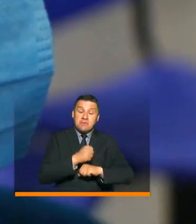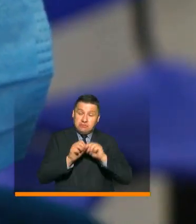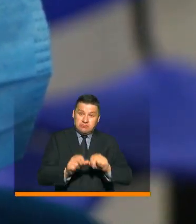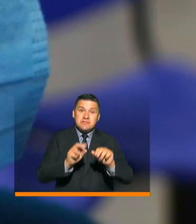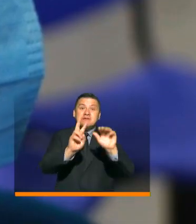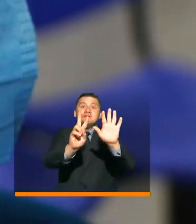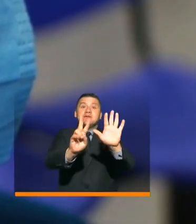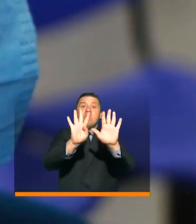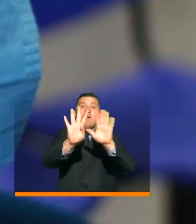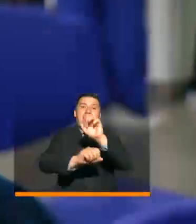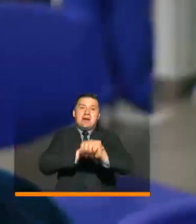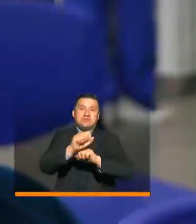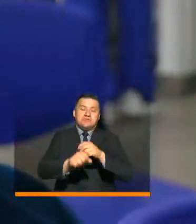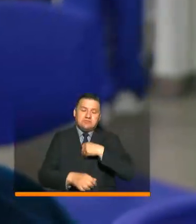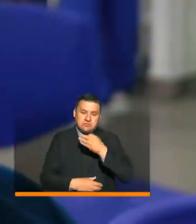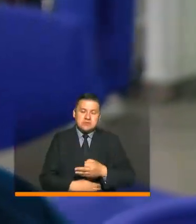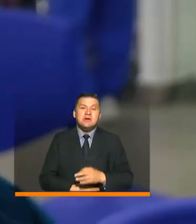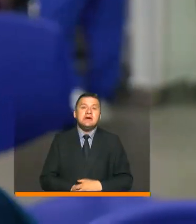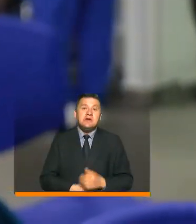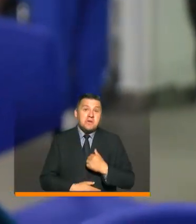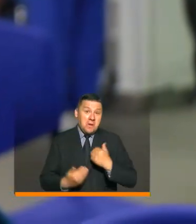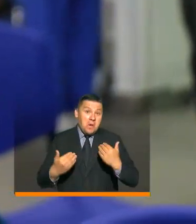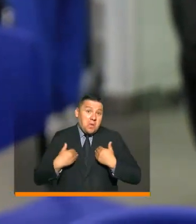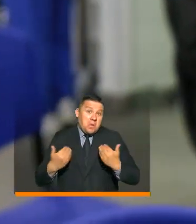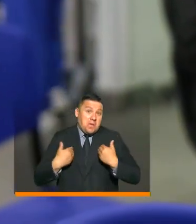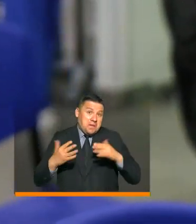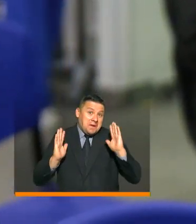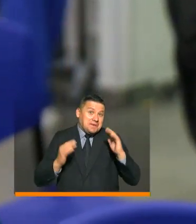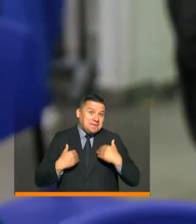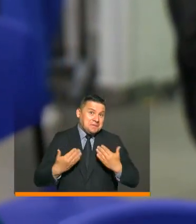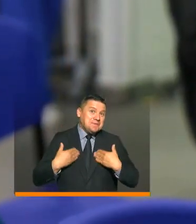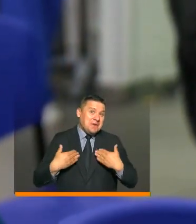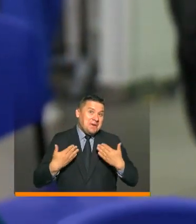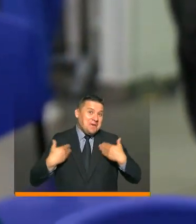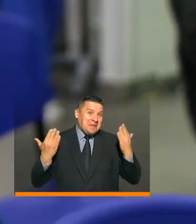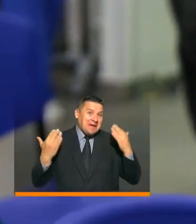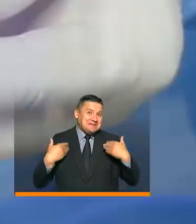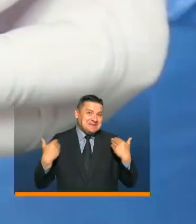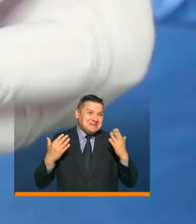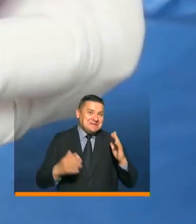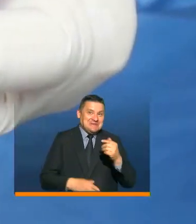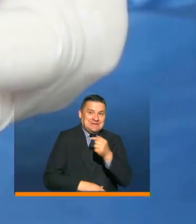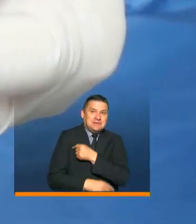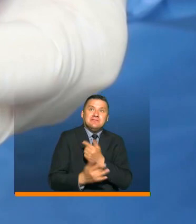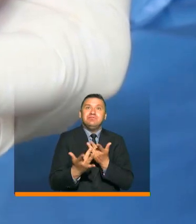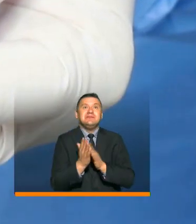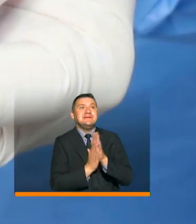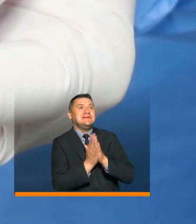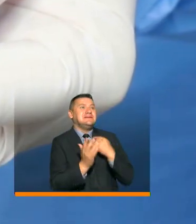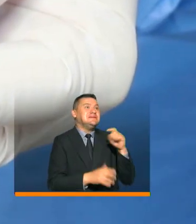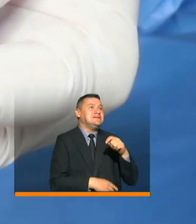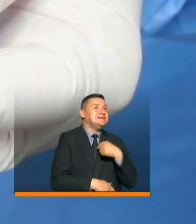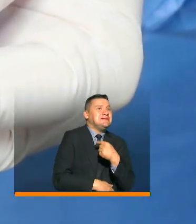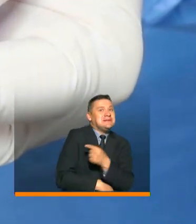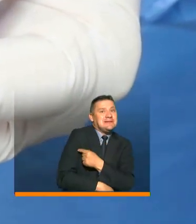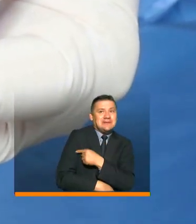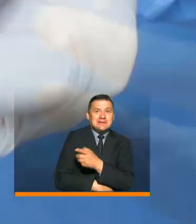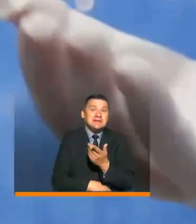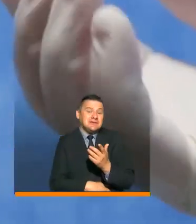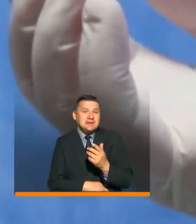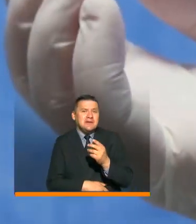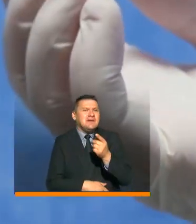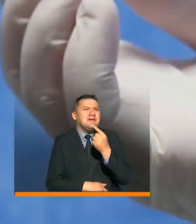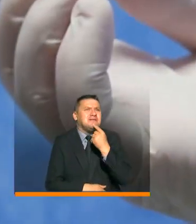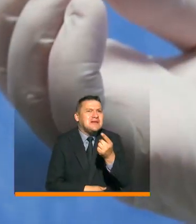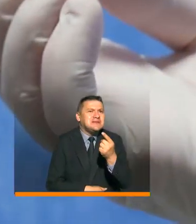79 años. Estoy contenta con la vacuna porque pues la esperaba desde que empezaron con la